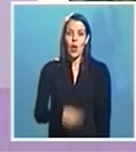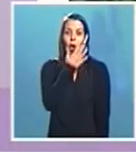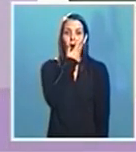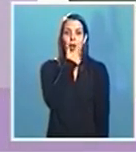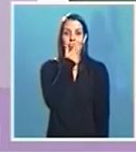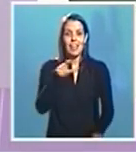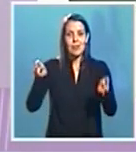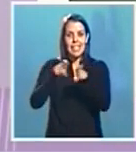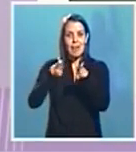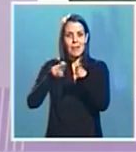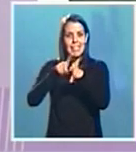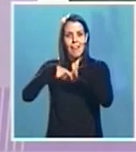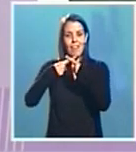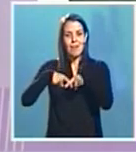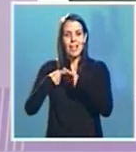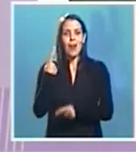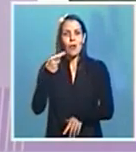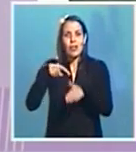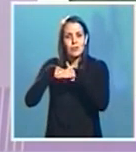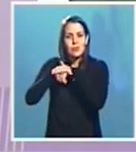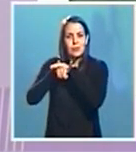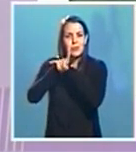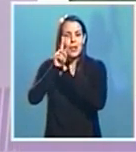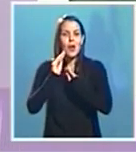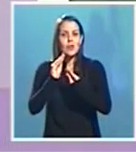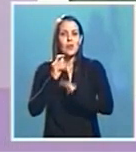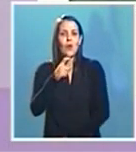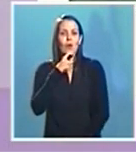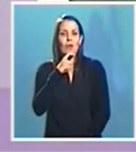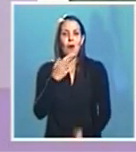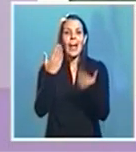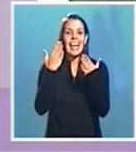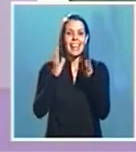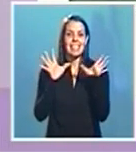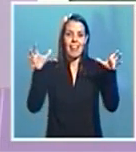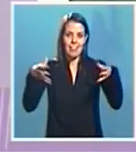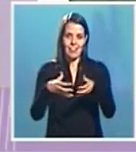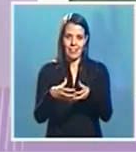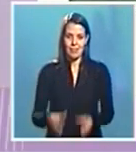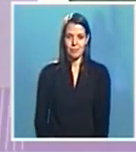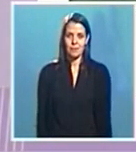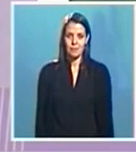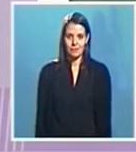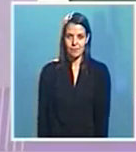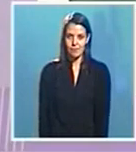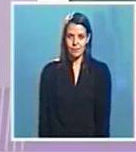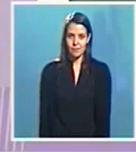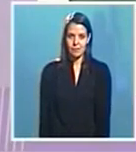Coñeceremos como evolucionou unha empresa familiar fundada nos anos 50 coa axuda da Internet.